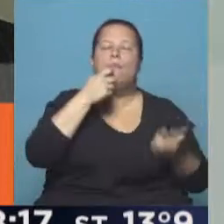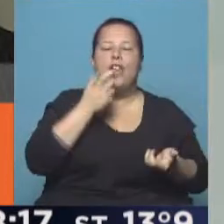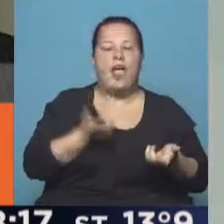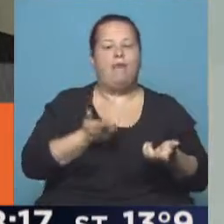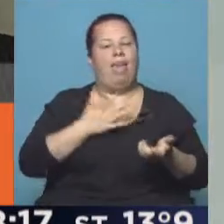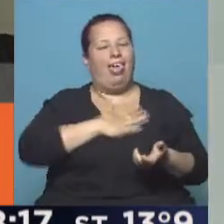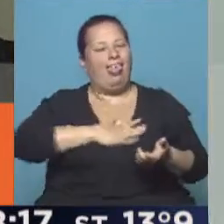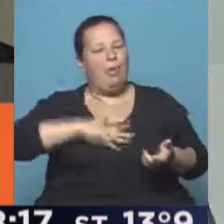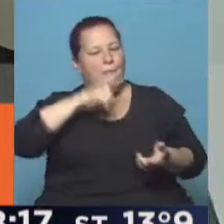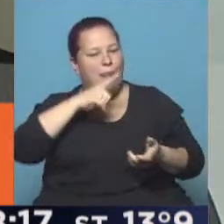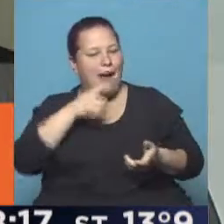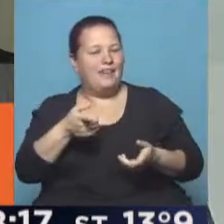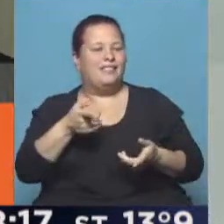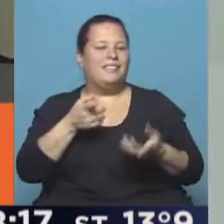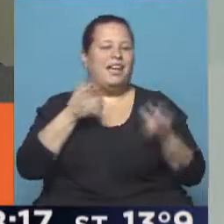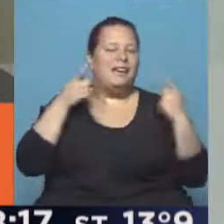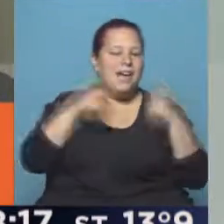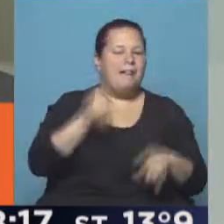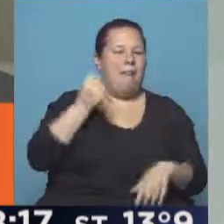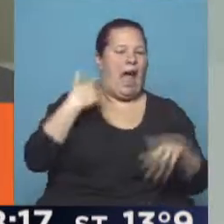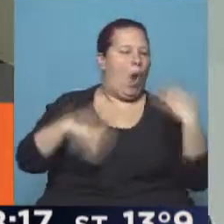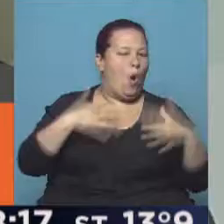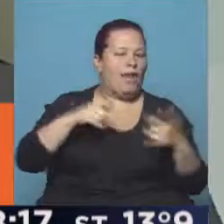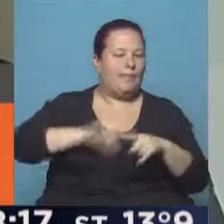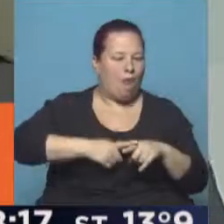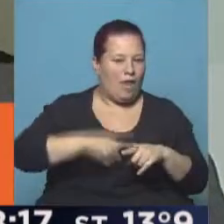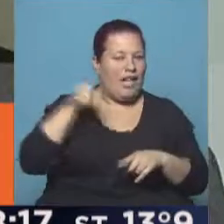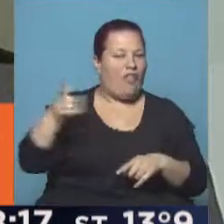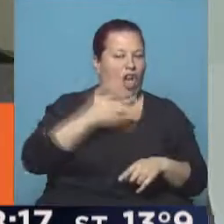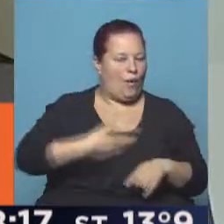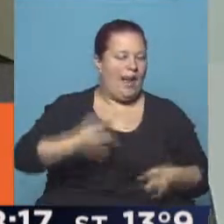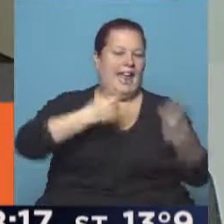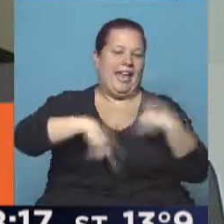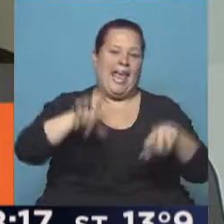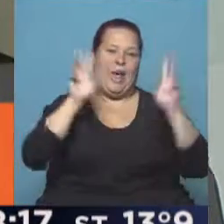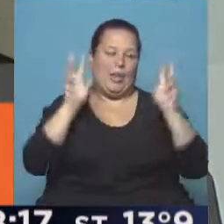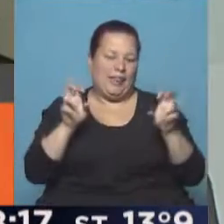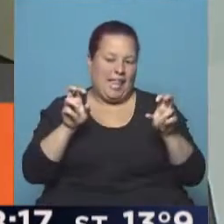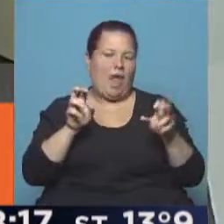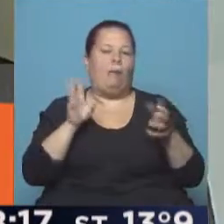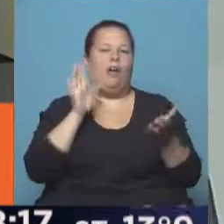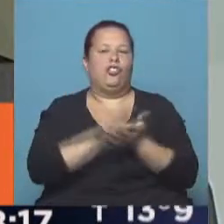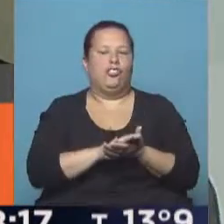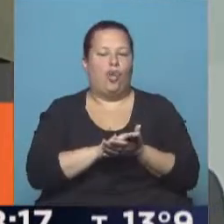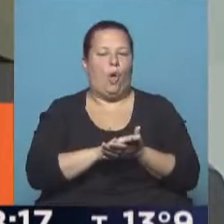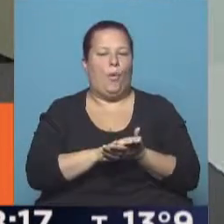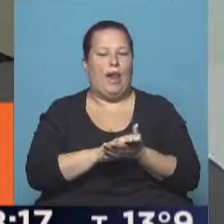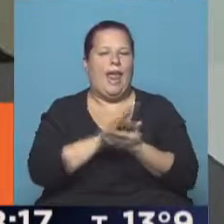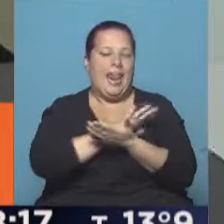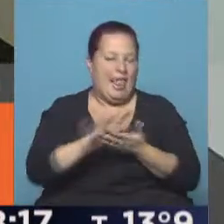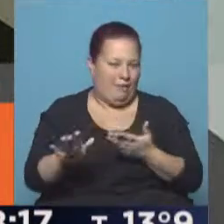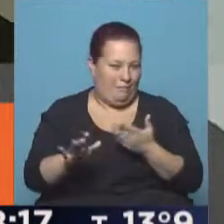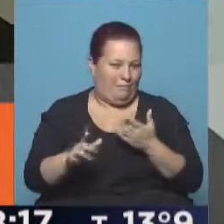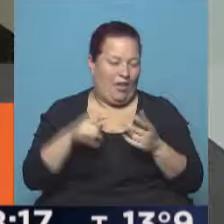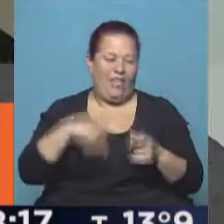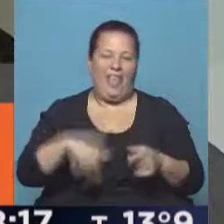da la sensación de que esto apunta más a una urgencia política del gobierno que a una cuestión de apuntar a la transparencia